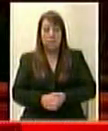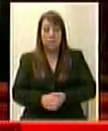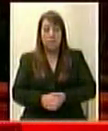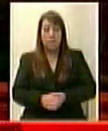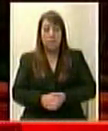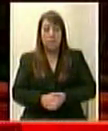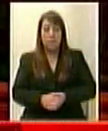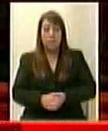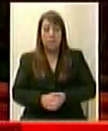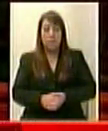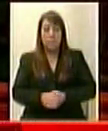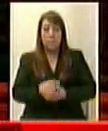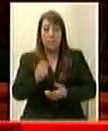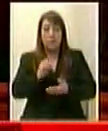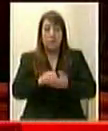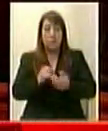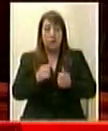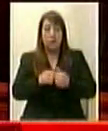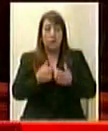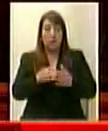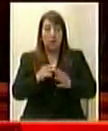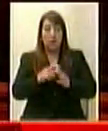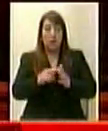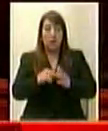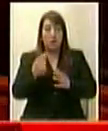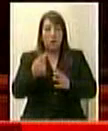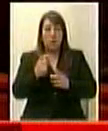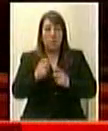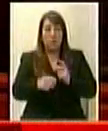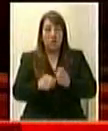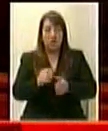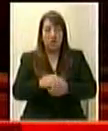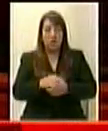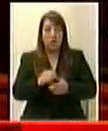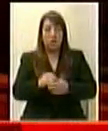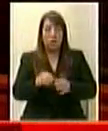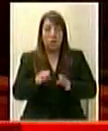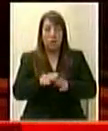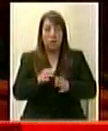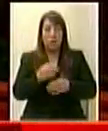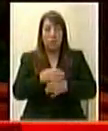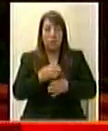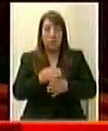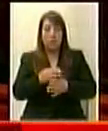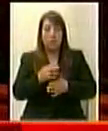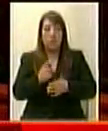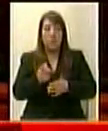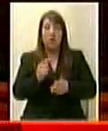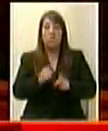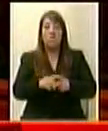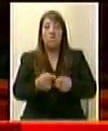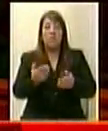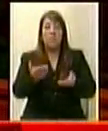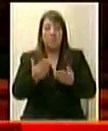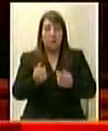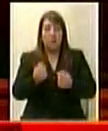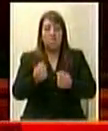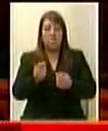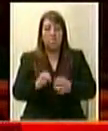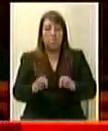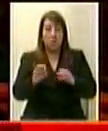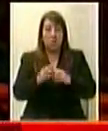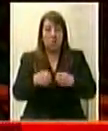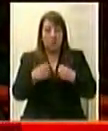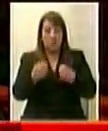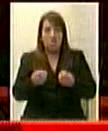la reapertura del registro único de víctimas. En igual condición, ellos están pidiendo se